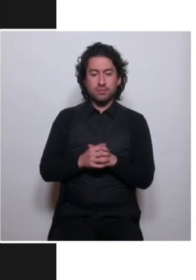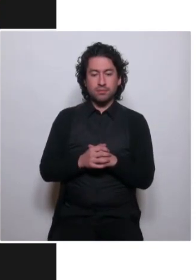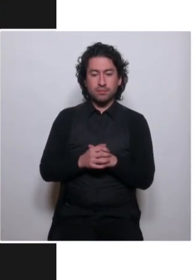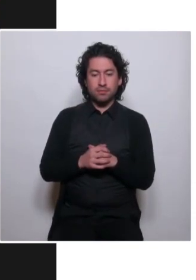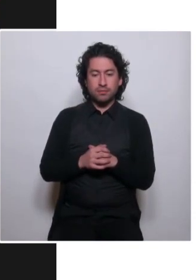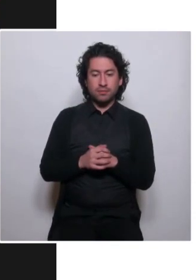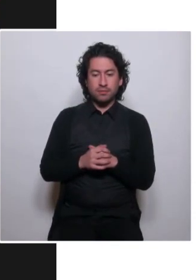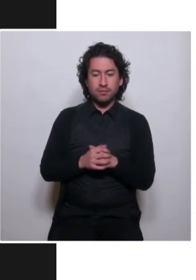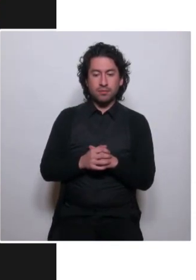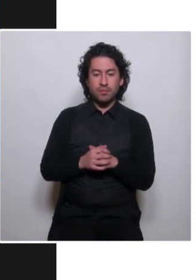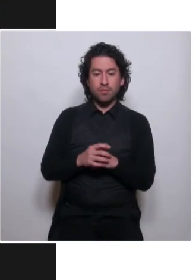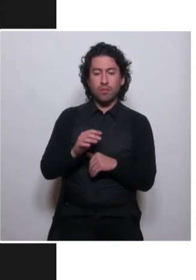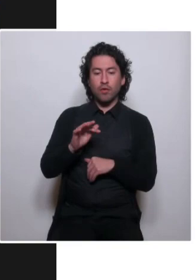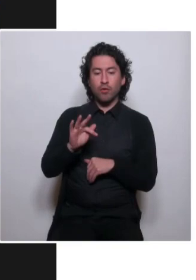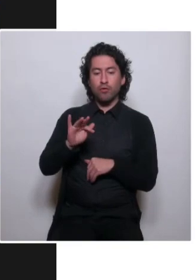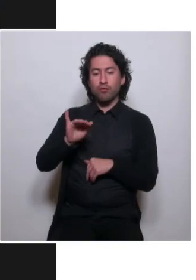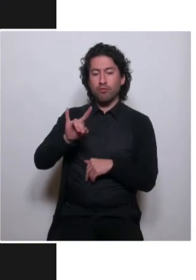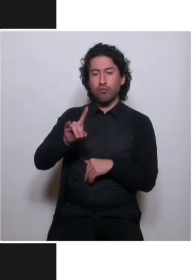Señor Fuad Chaín.